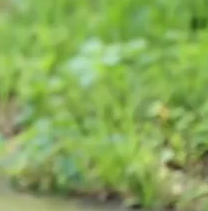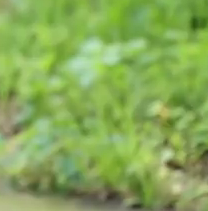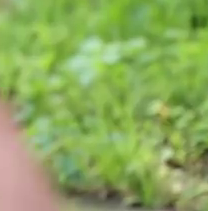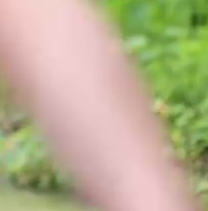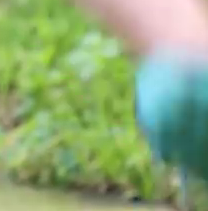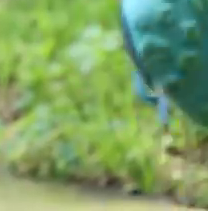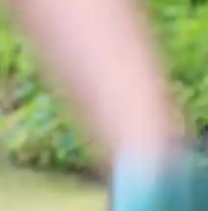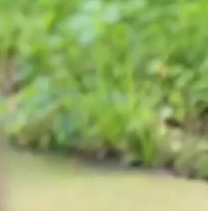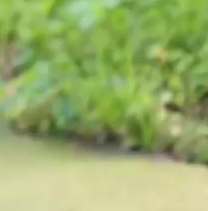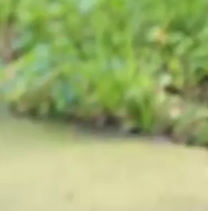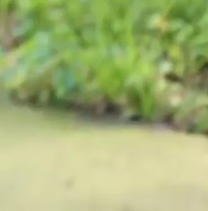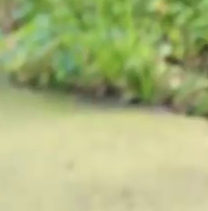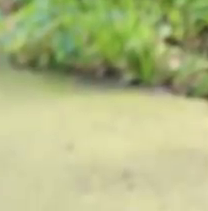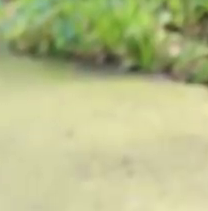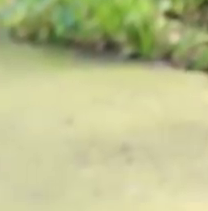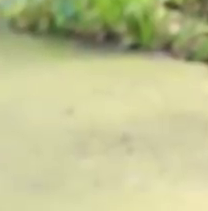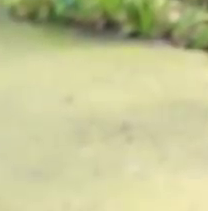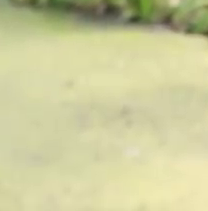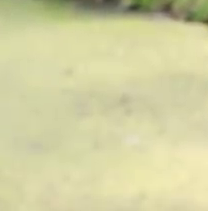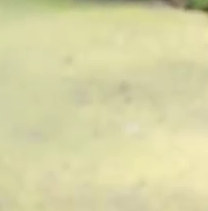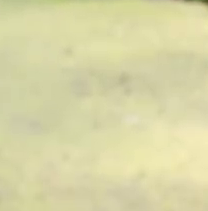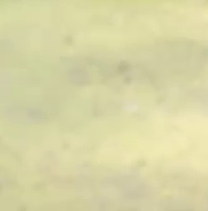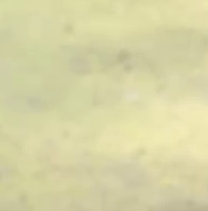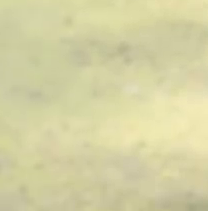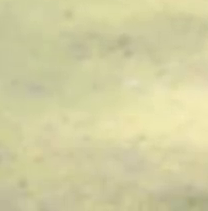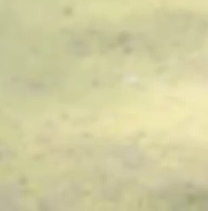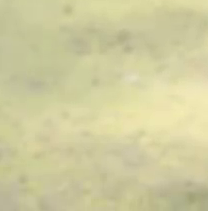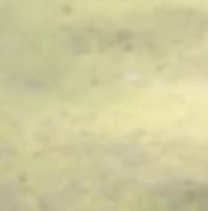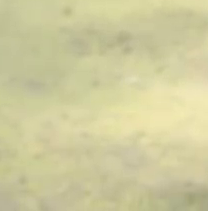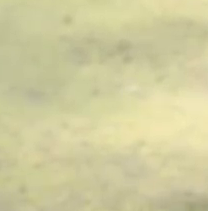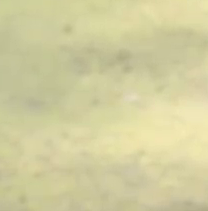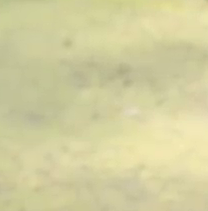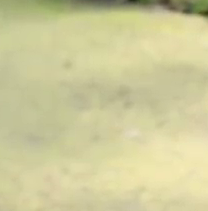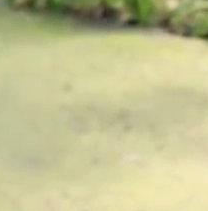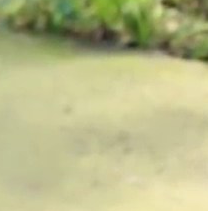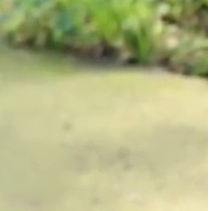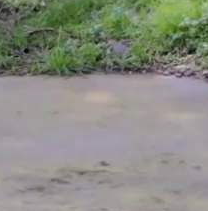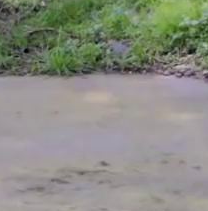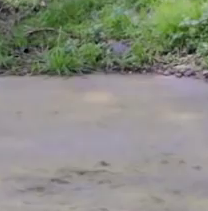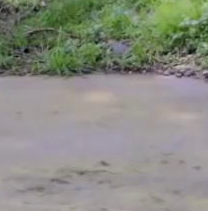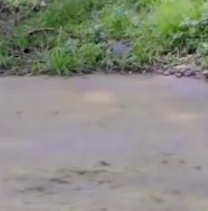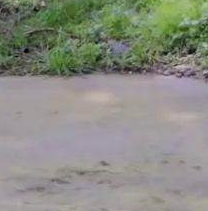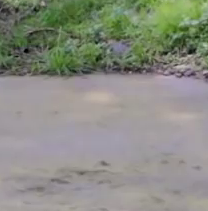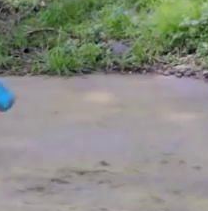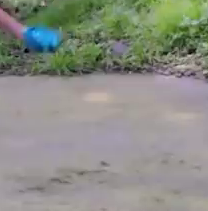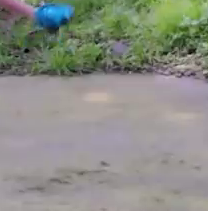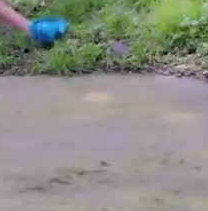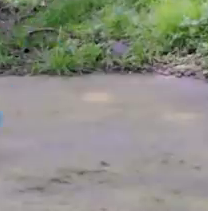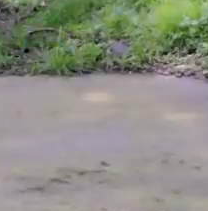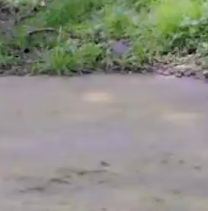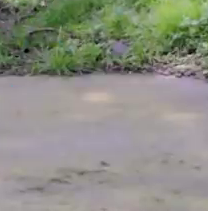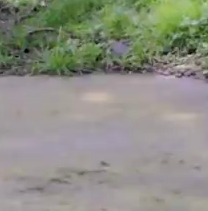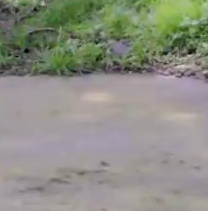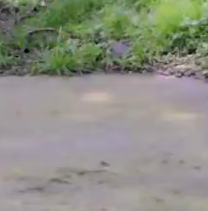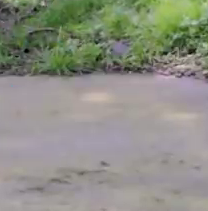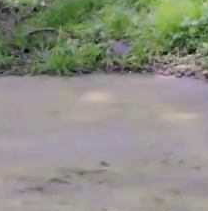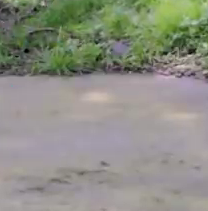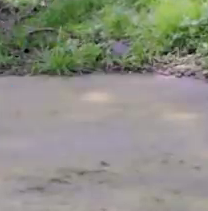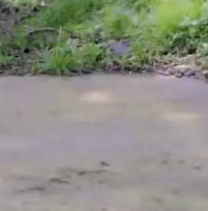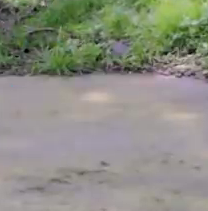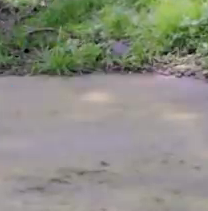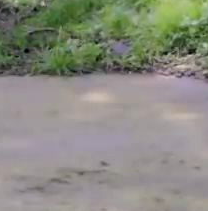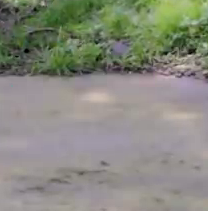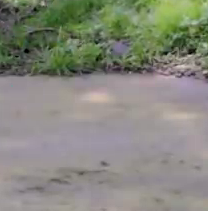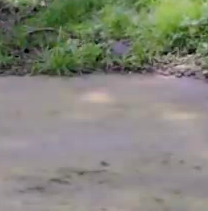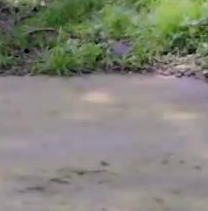ejecución. Pero vamos a intentar mantener todo el tiempo nuestra espalda derecha y vista al frente. Tiempo, Paul, muy bien.